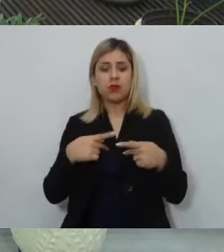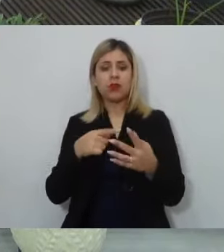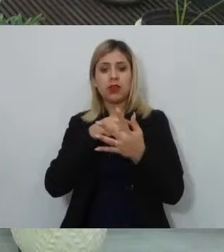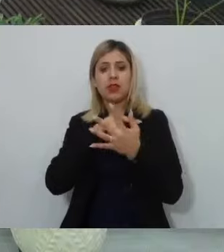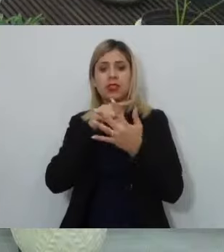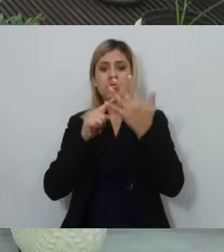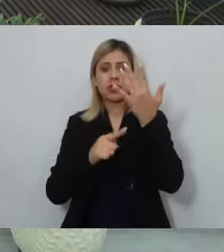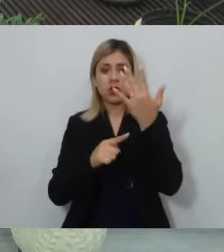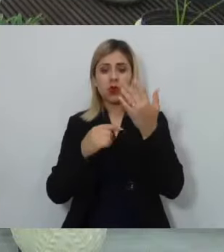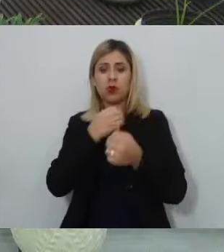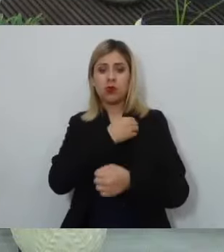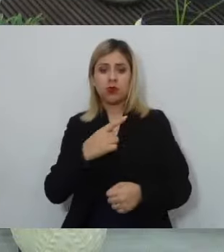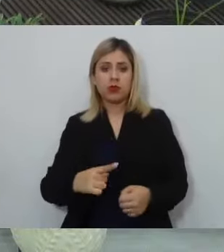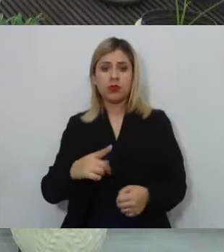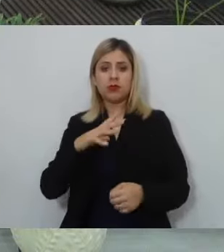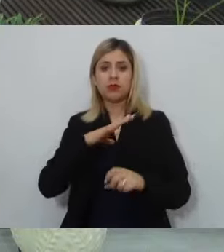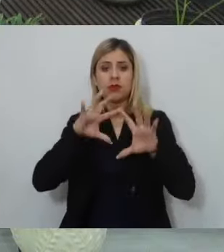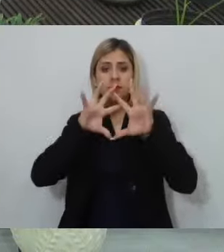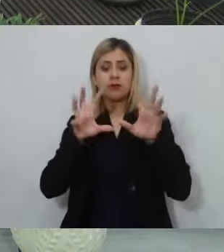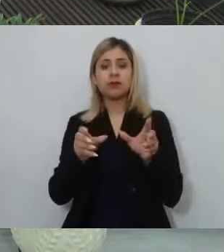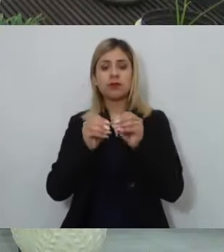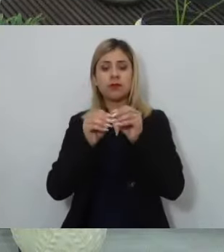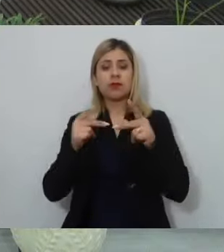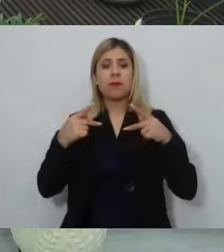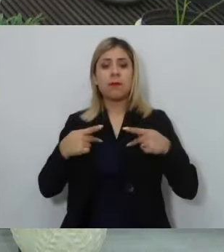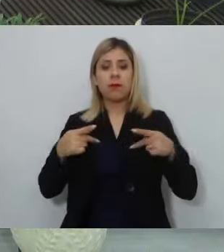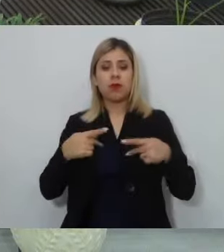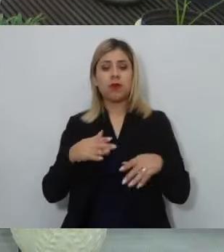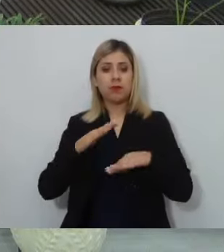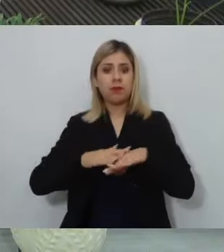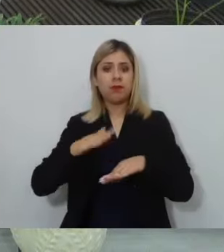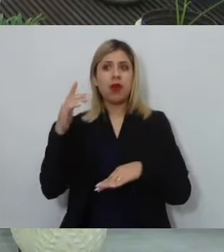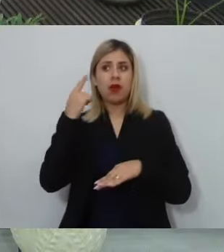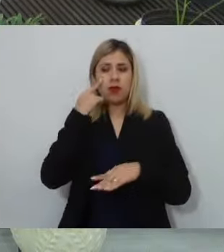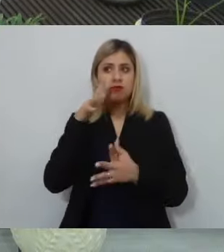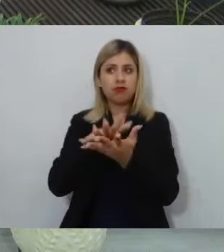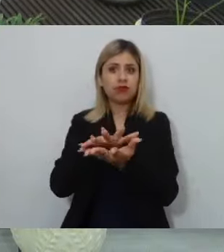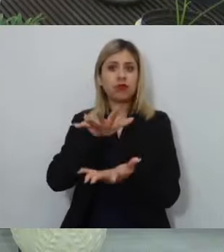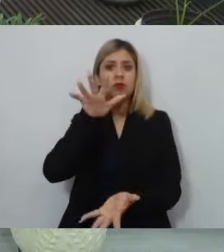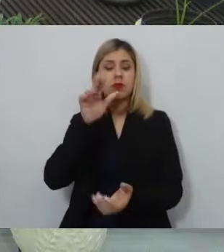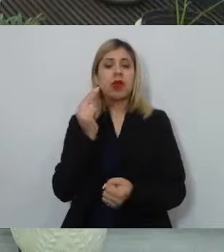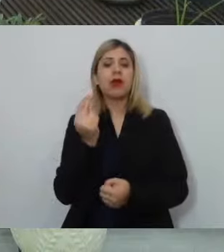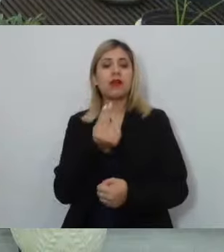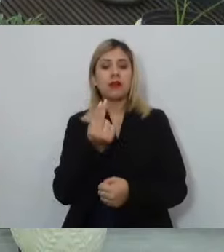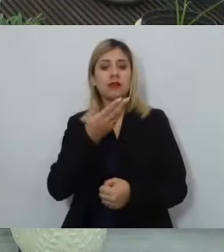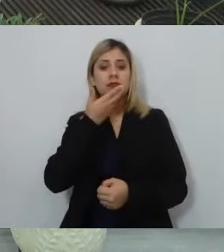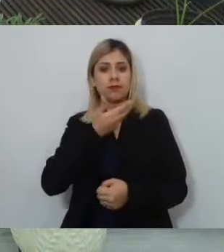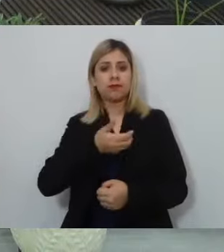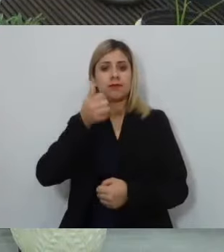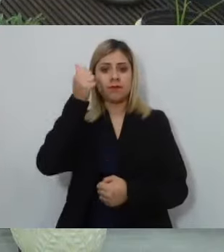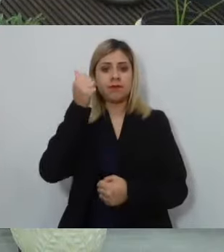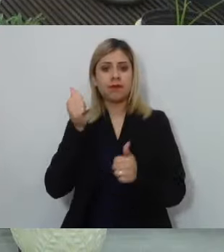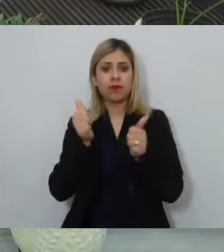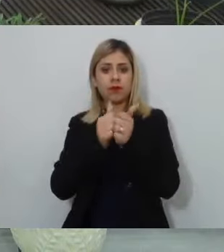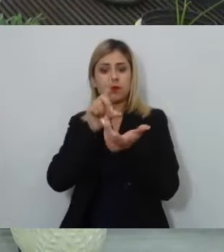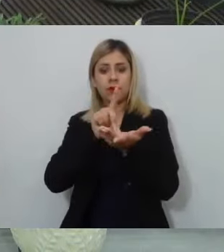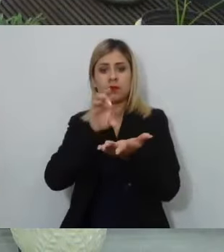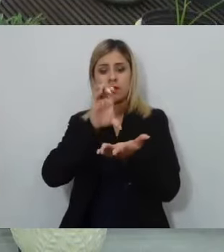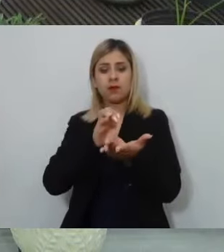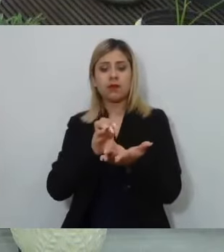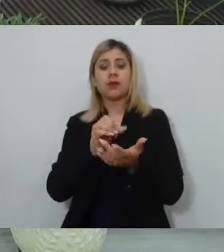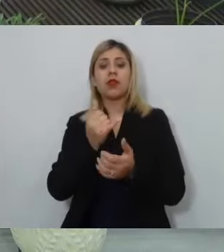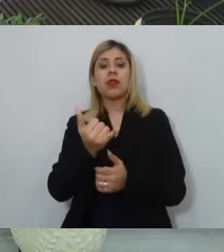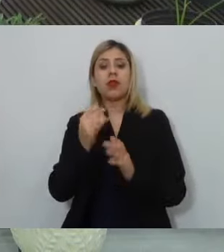del género pues corre corm a todo Okay gracias a usted señor representante sigue a su